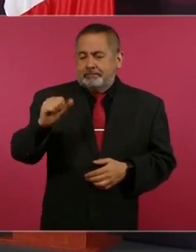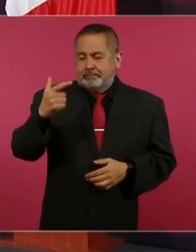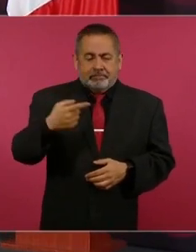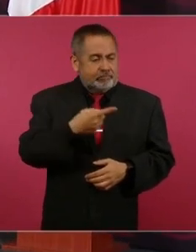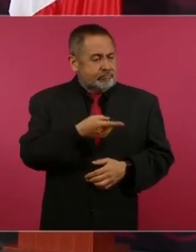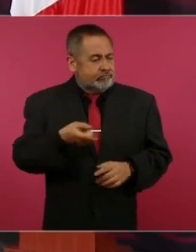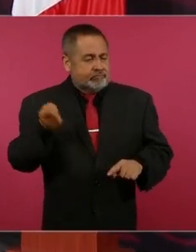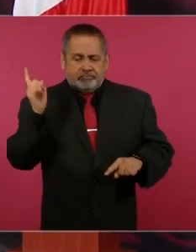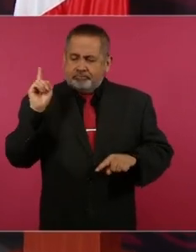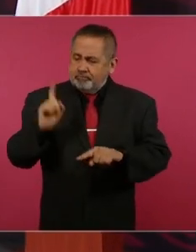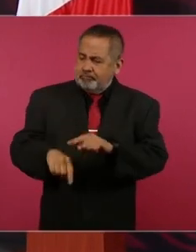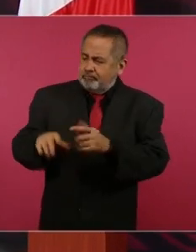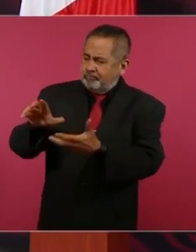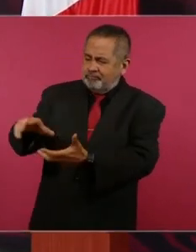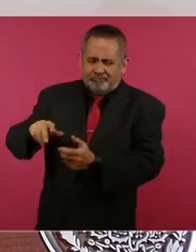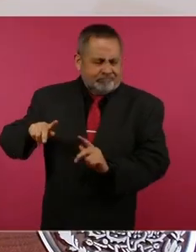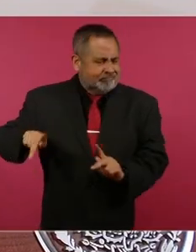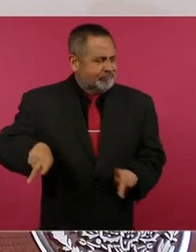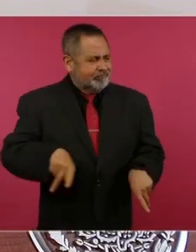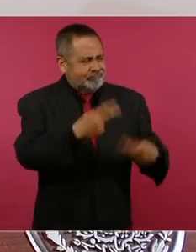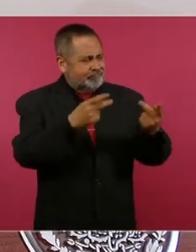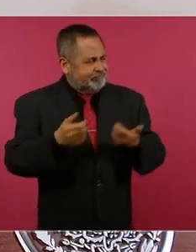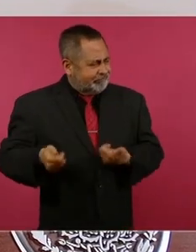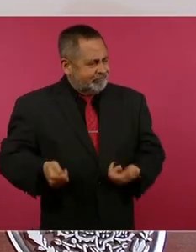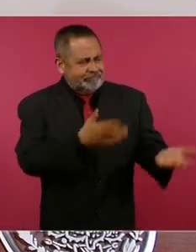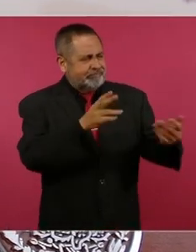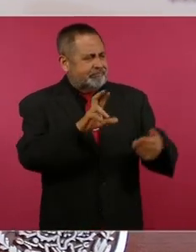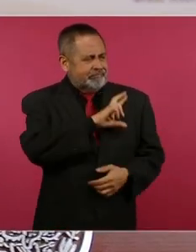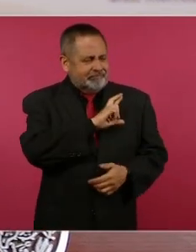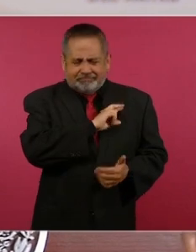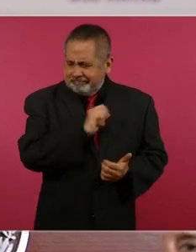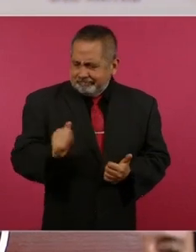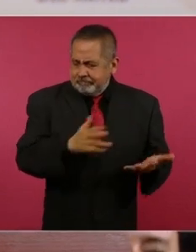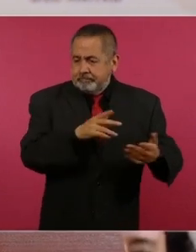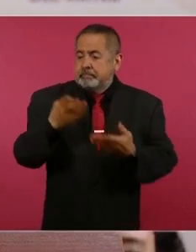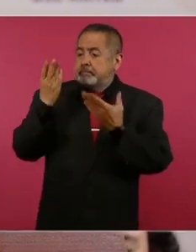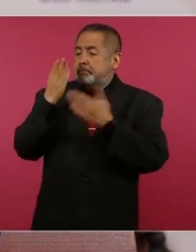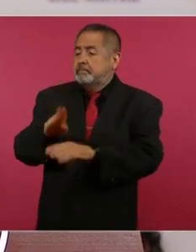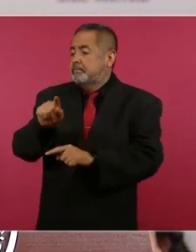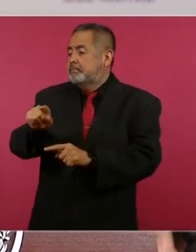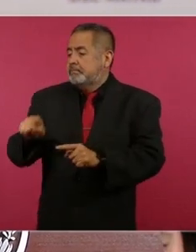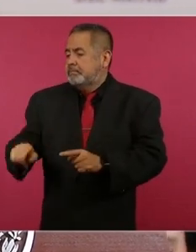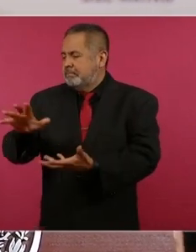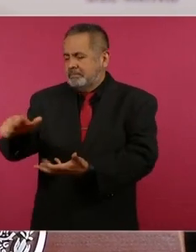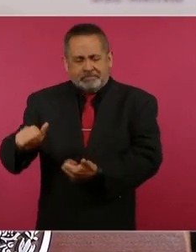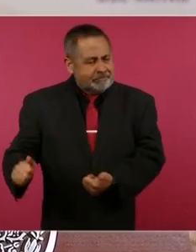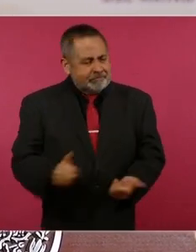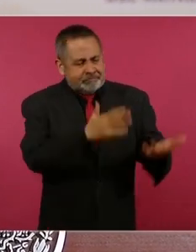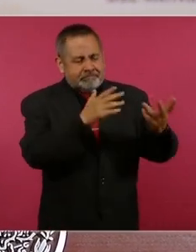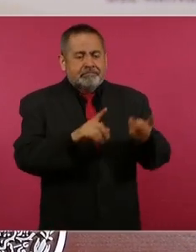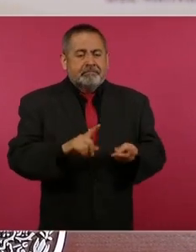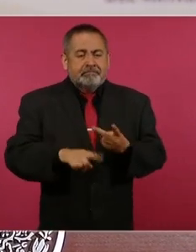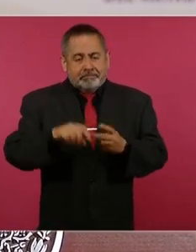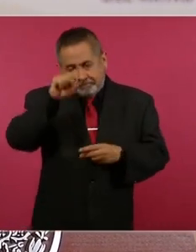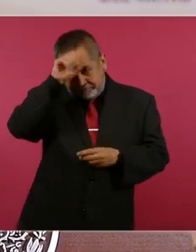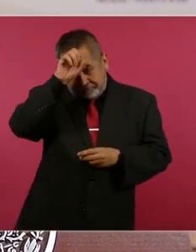cuando entregó todas las empresas públicas, los bancos, las minas,